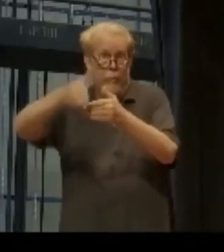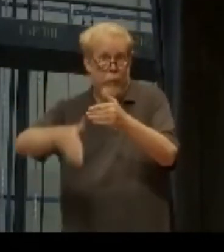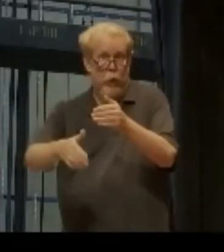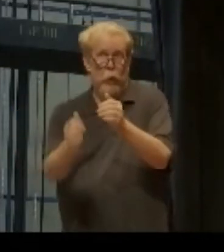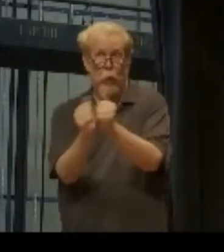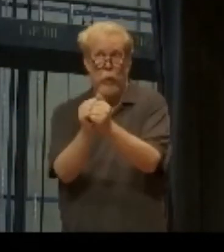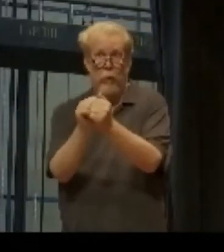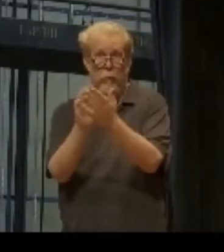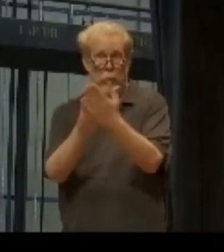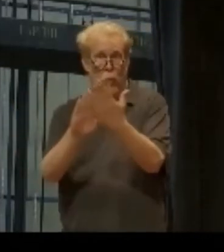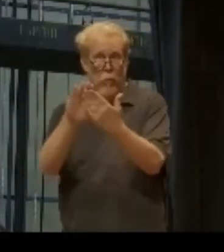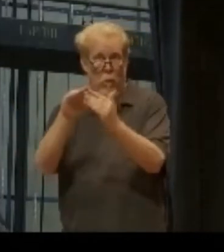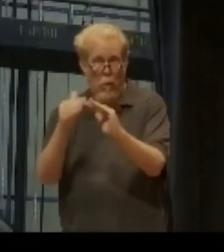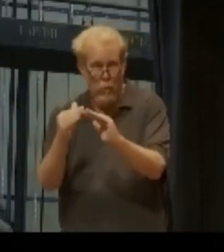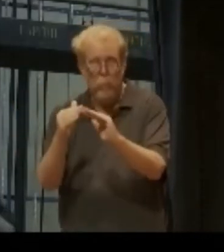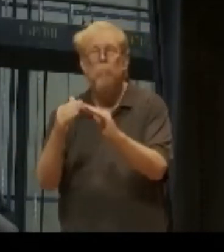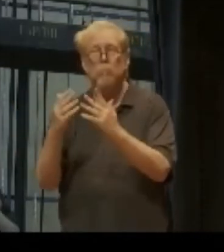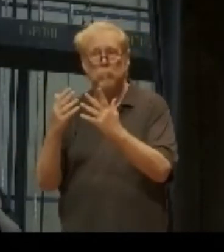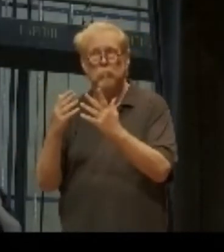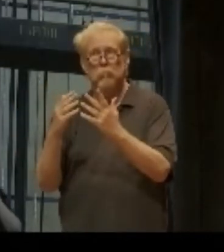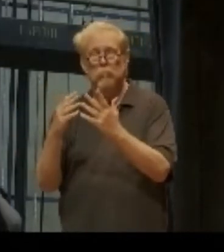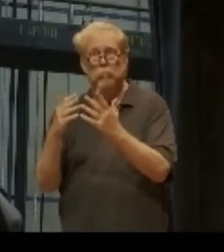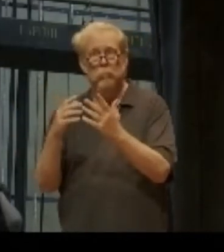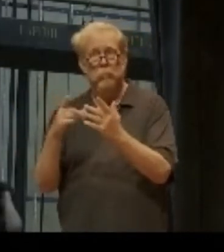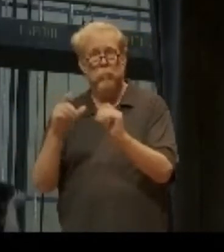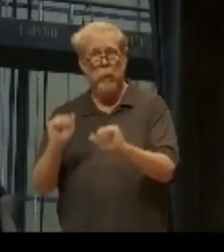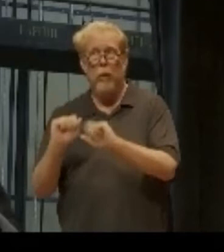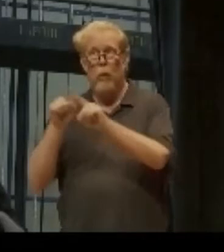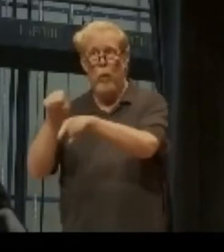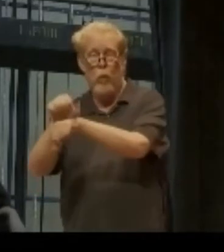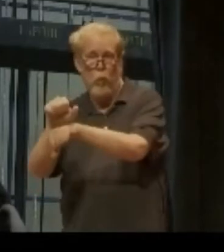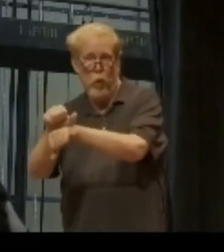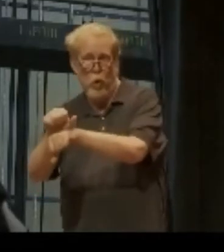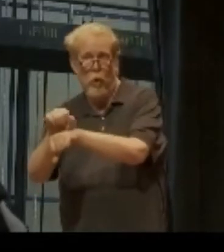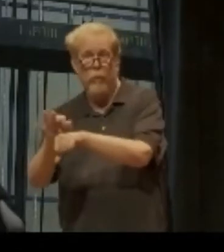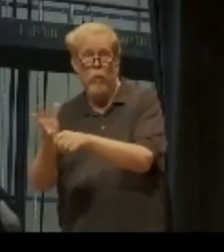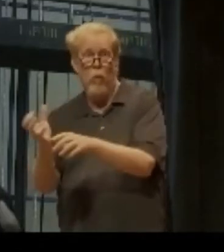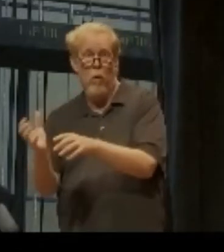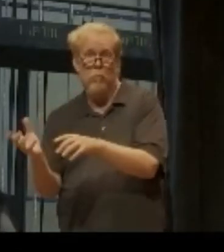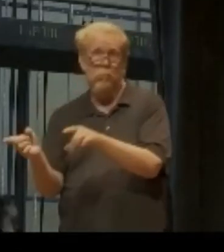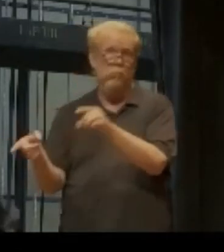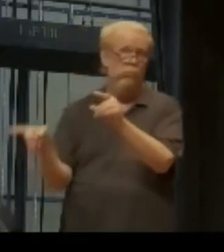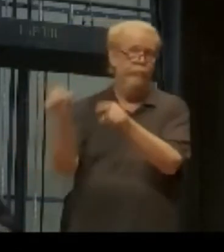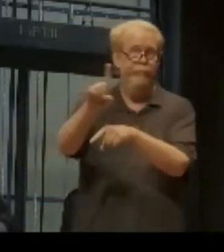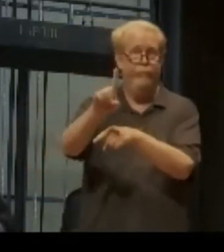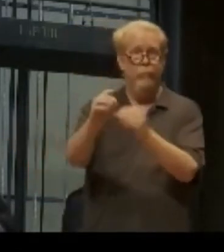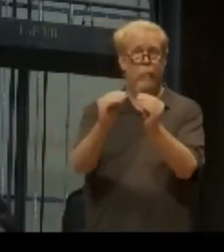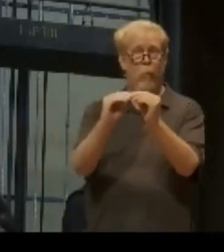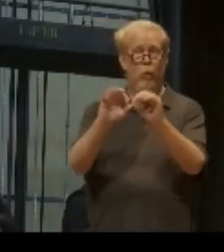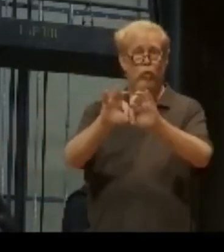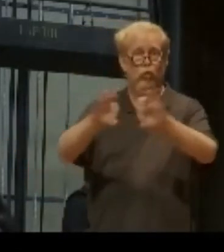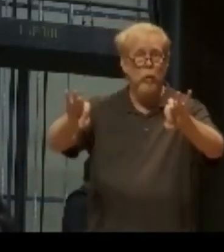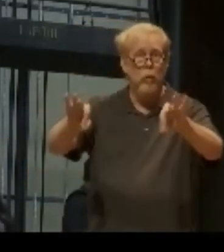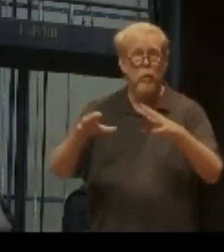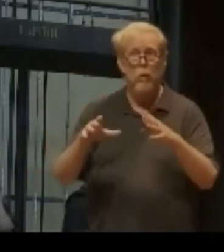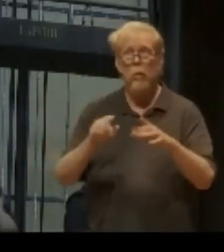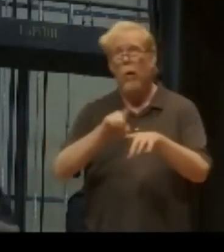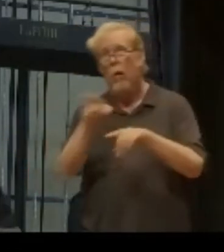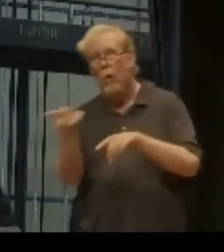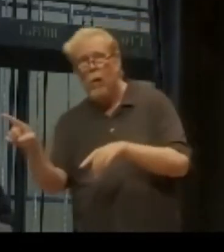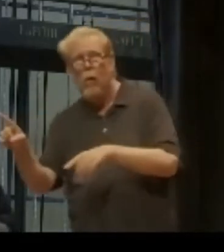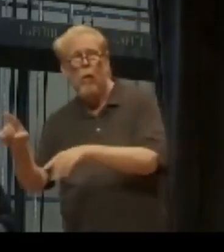college, finalizan ahí para y pueden empezar a trabajar. Es decir, si quieren continuar y luego obtener otro